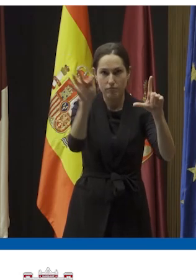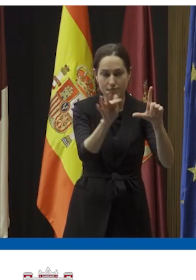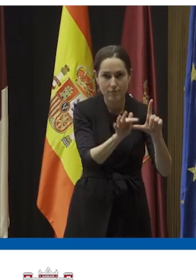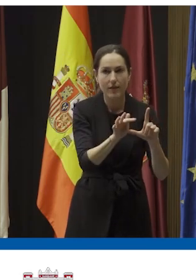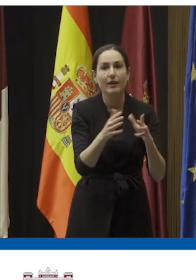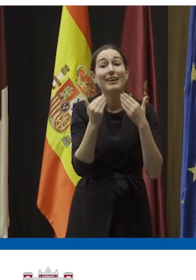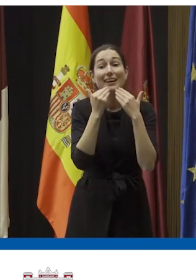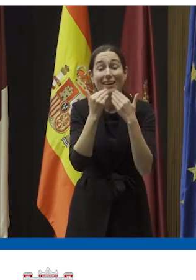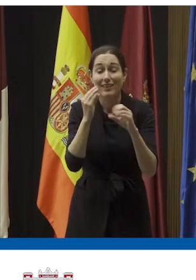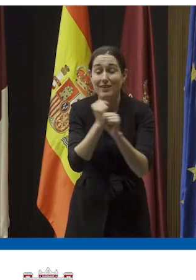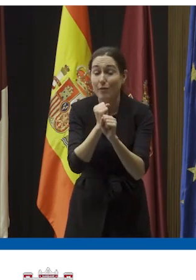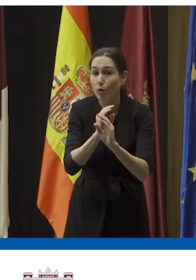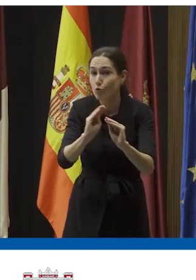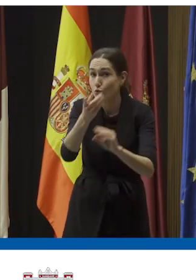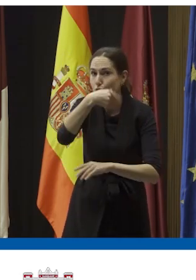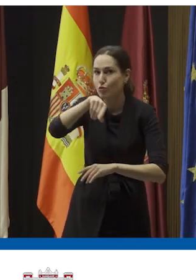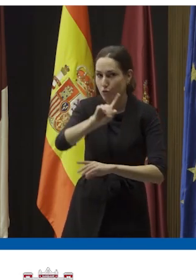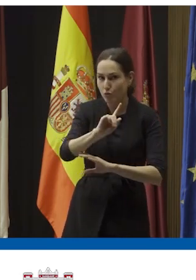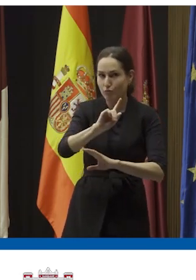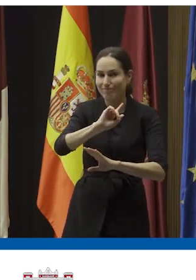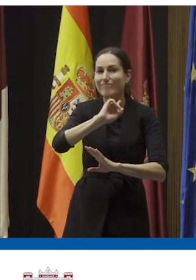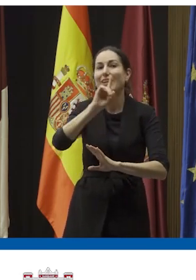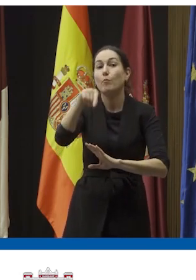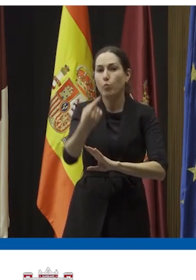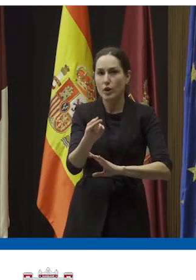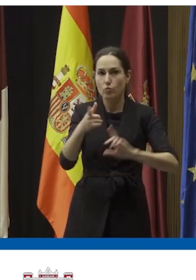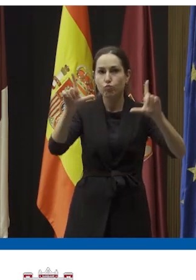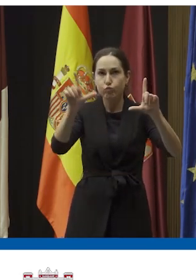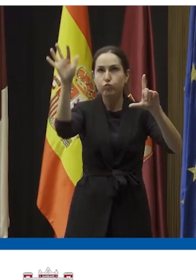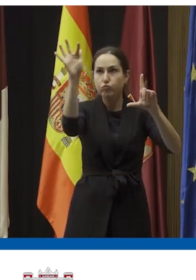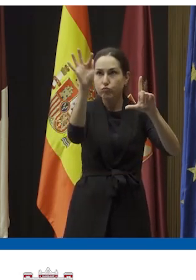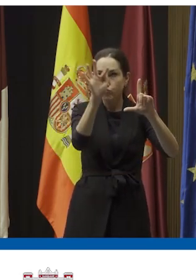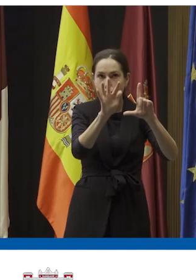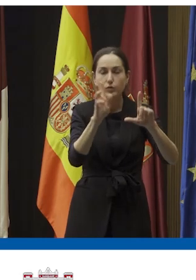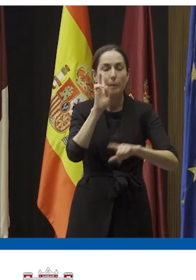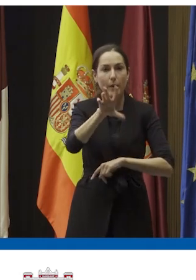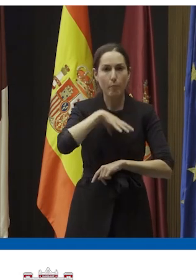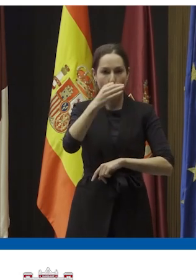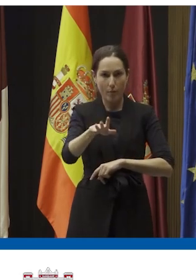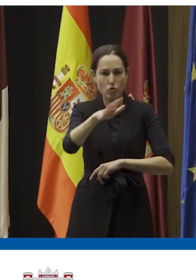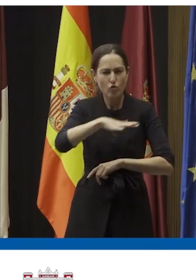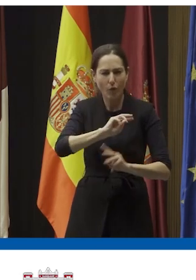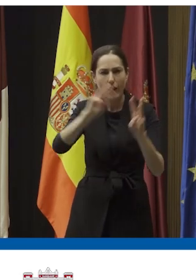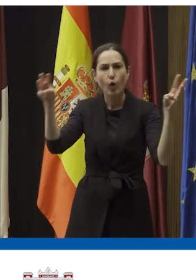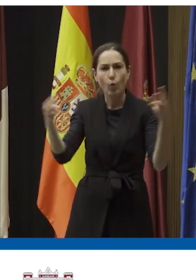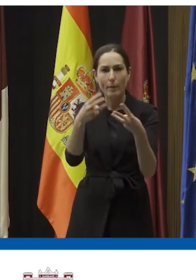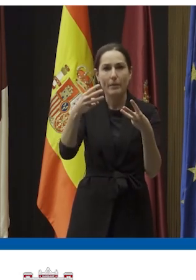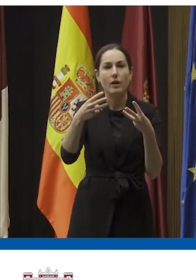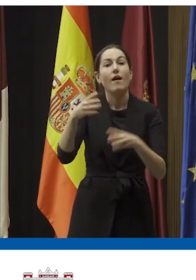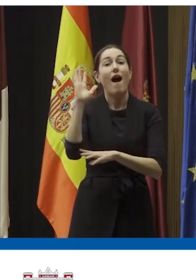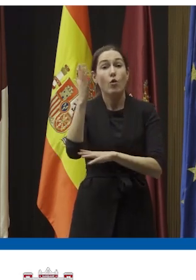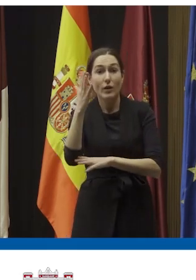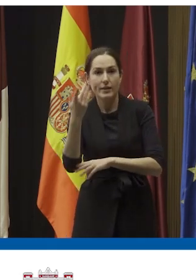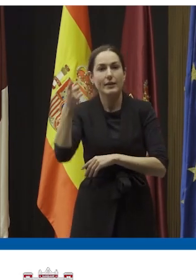importante labor podemos volver a ver la conferencia o verla por primera vez en la página web de Aluex y también en la de la